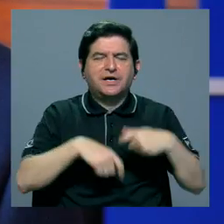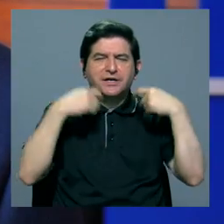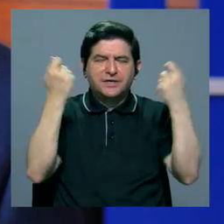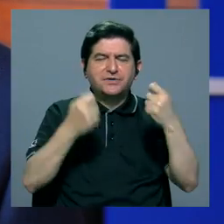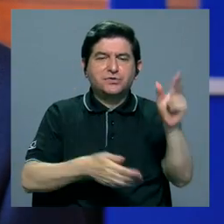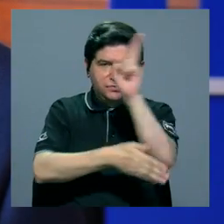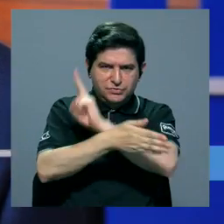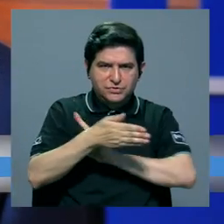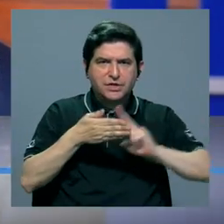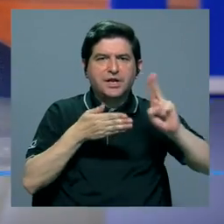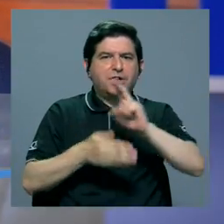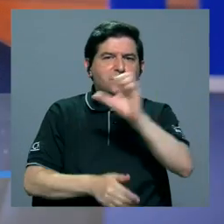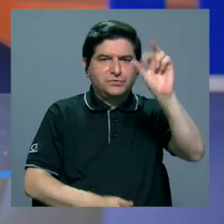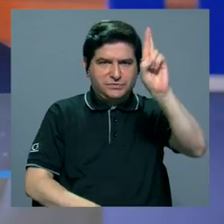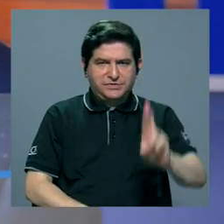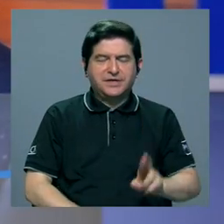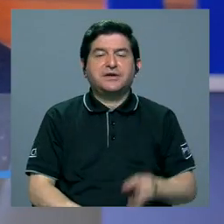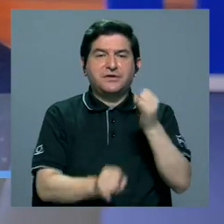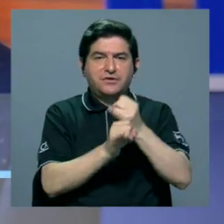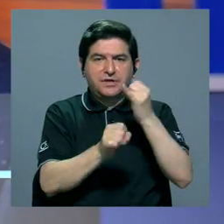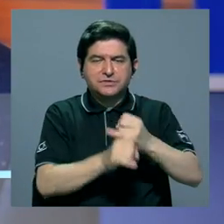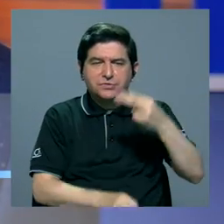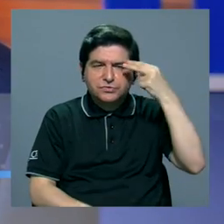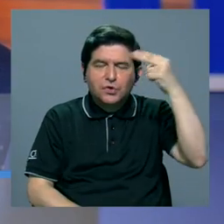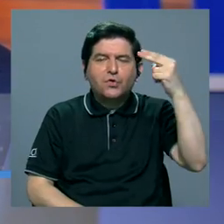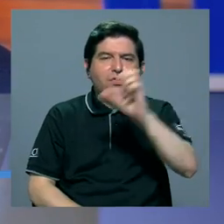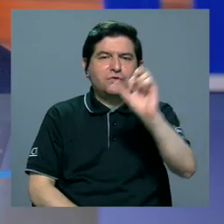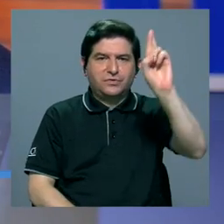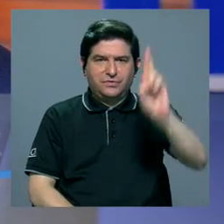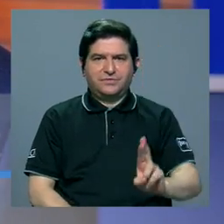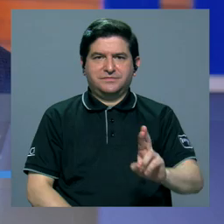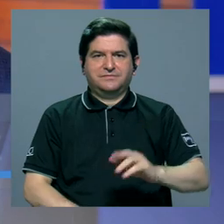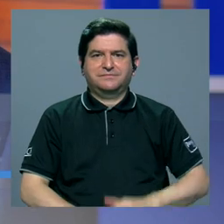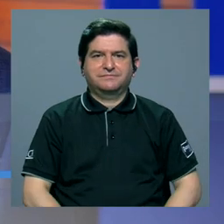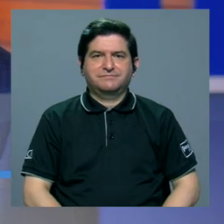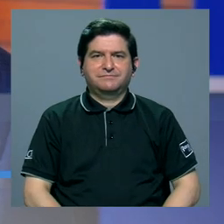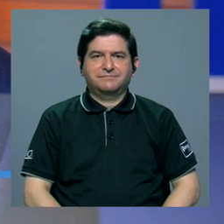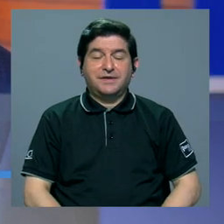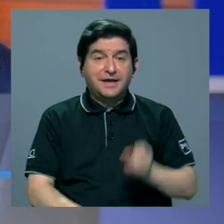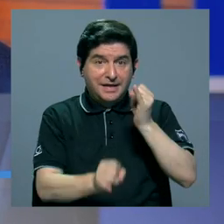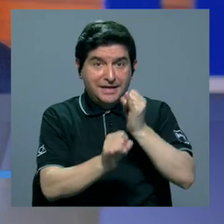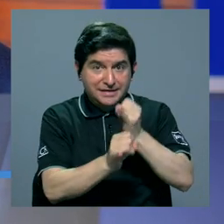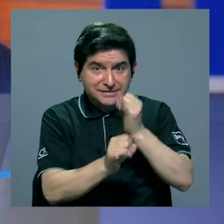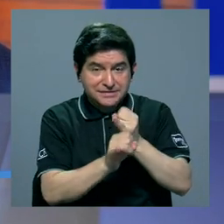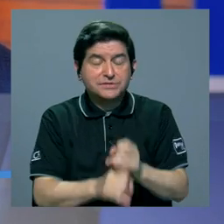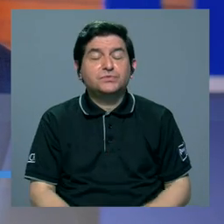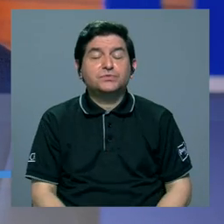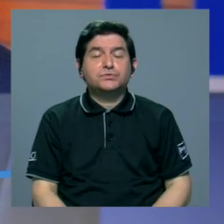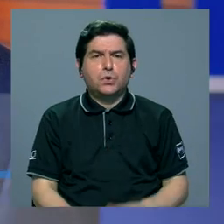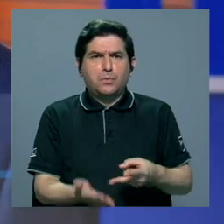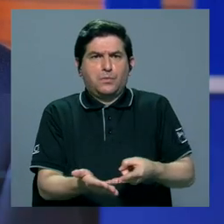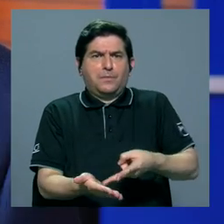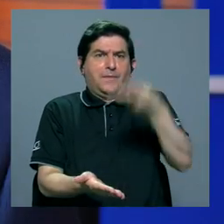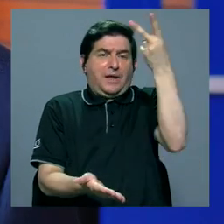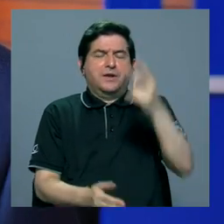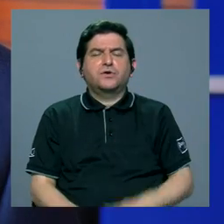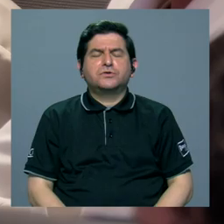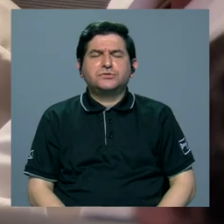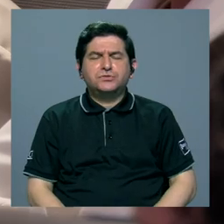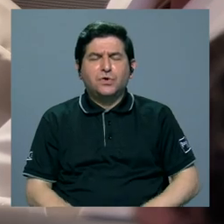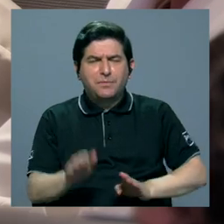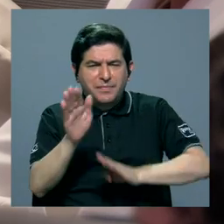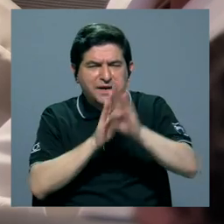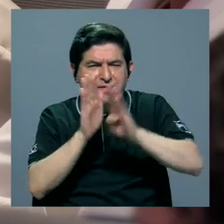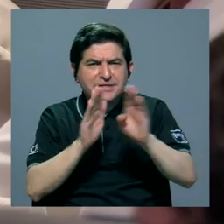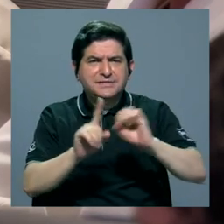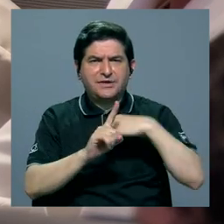82 aniversario de nuestra alma mater, la Universidad de Costa Rica, institución benemérita de Costa Rica. Y bueno, es una institución baluarte por la